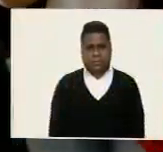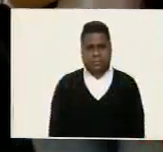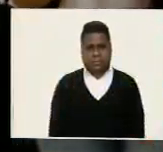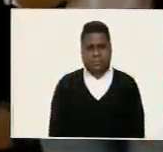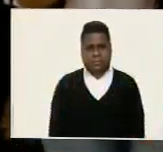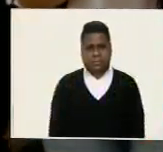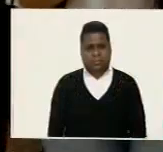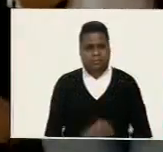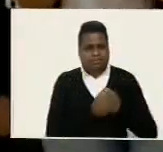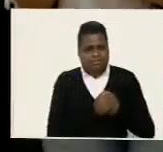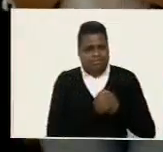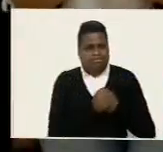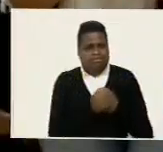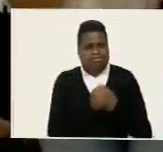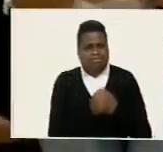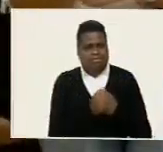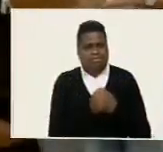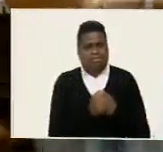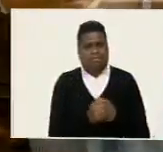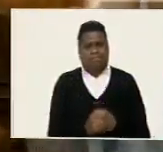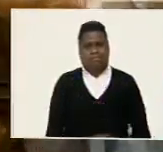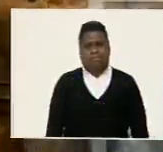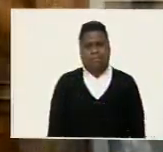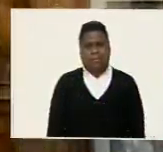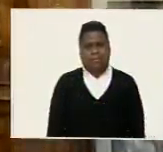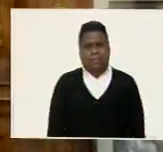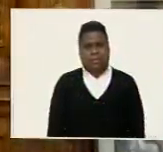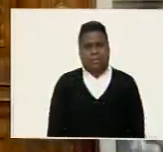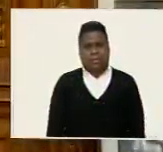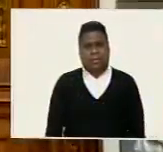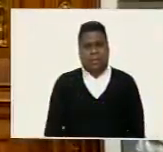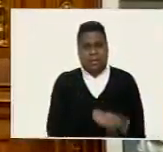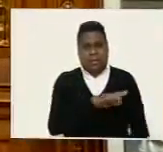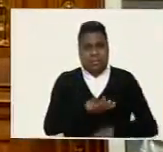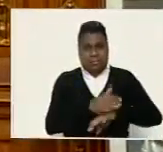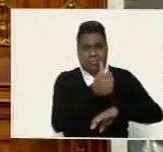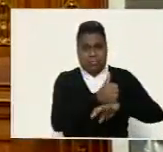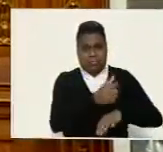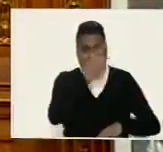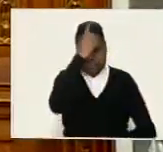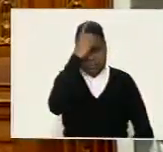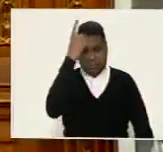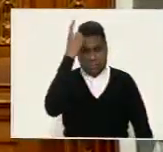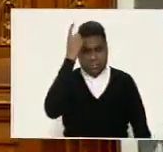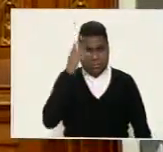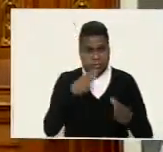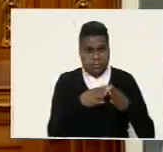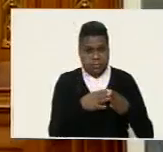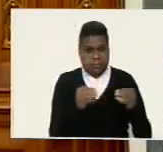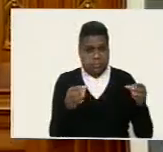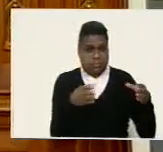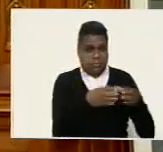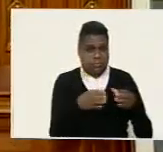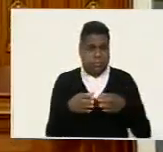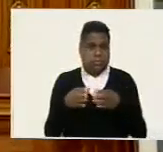de la Asamblea Nacional Constituyente y demás integrantes de esa directiva.